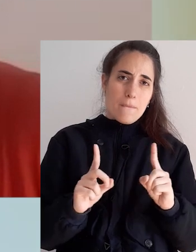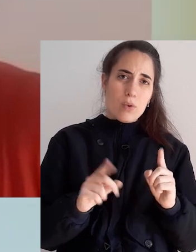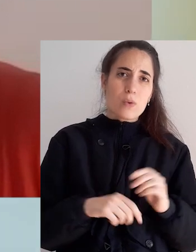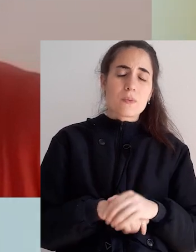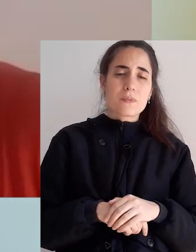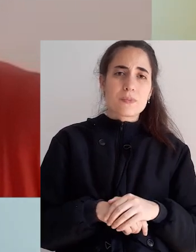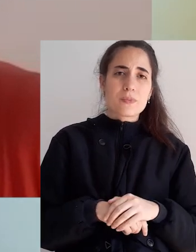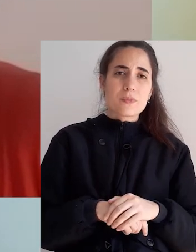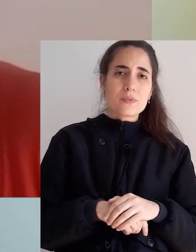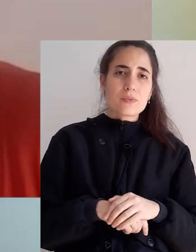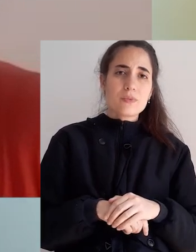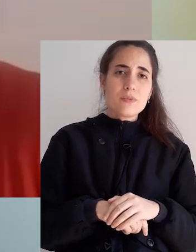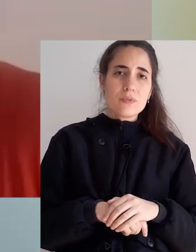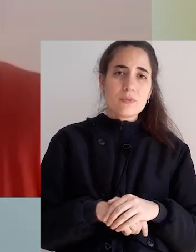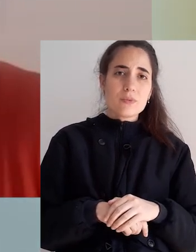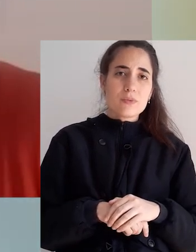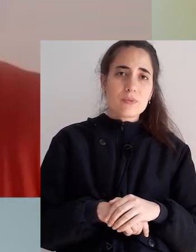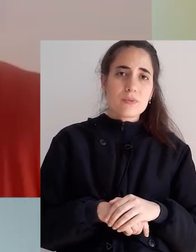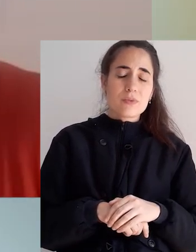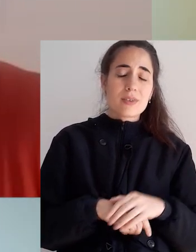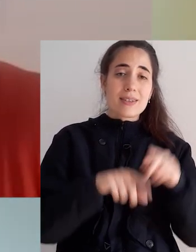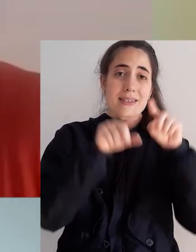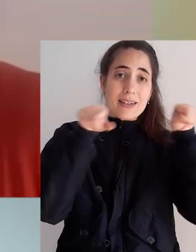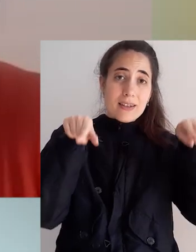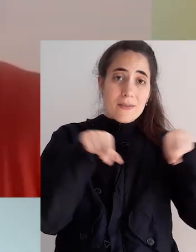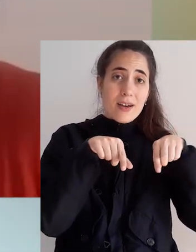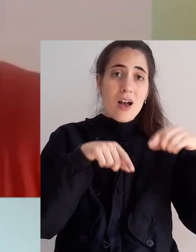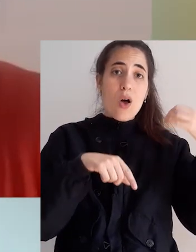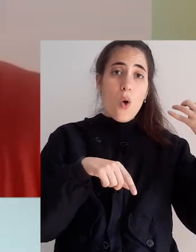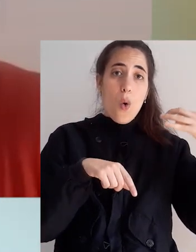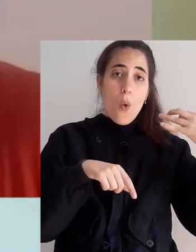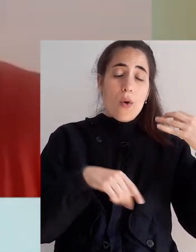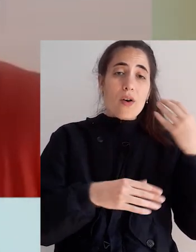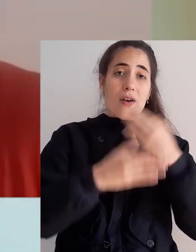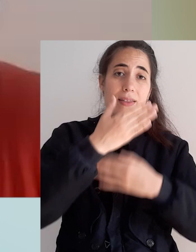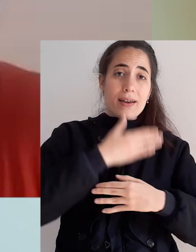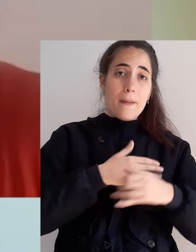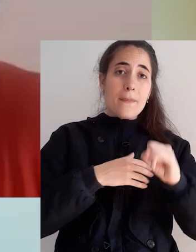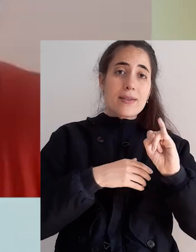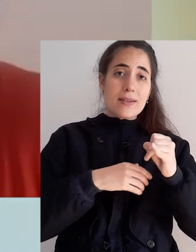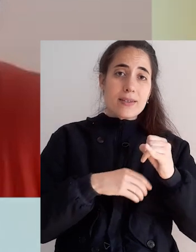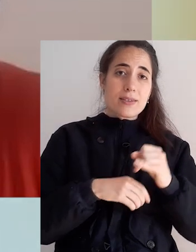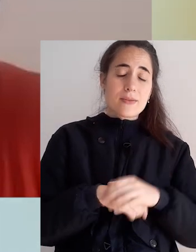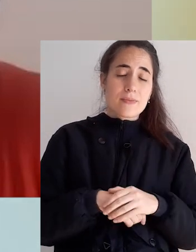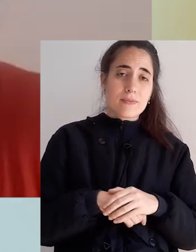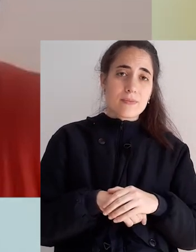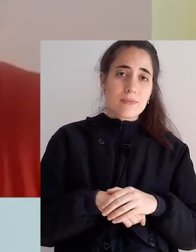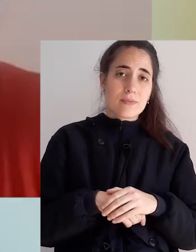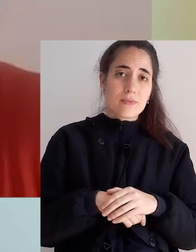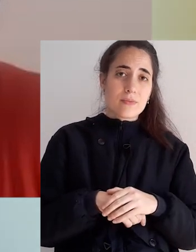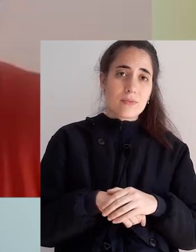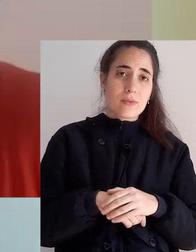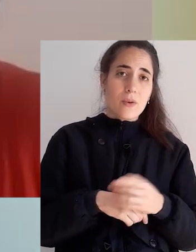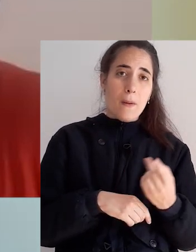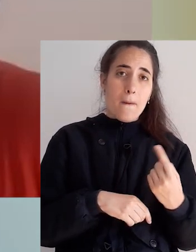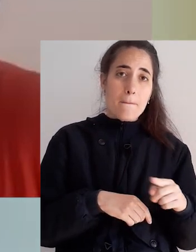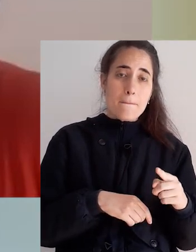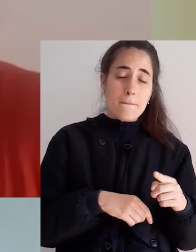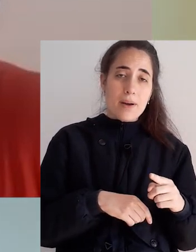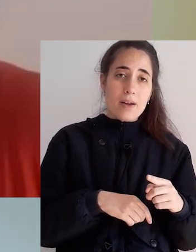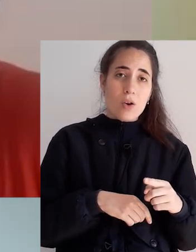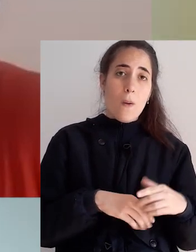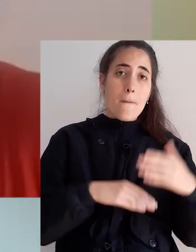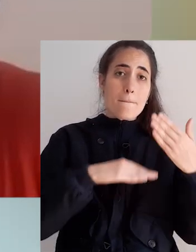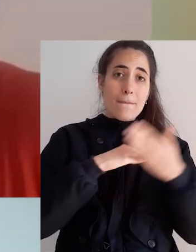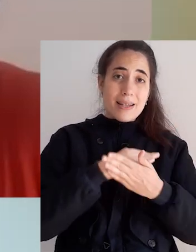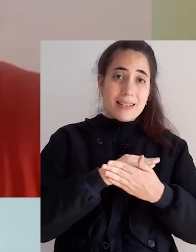bueno, los adultos también en determinadas circunstancias lo necesitan. Así que me parece que esto va a ser un aporte muy